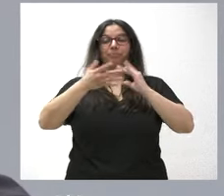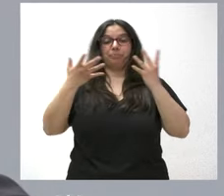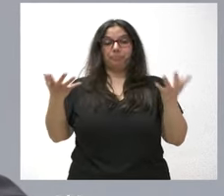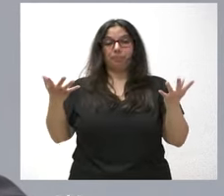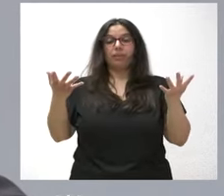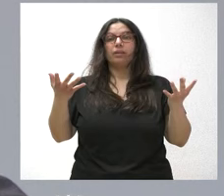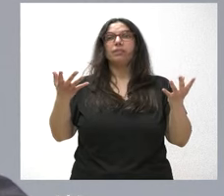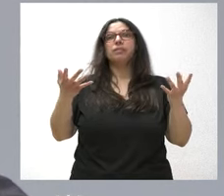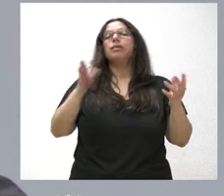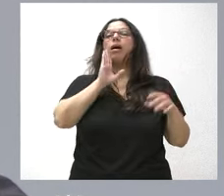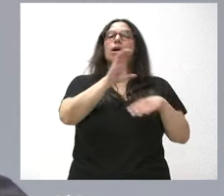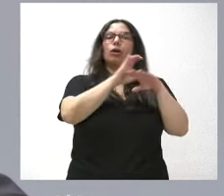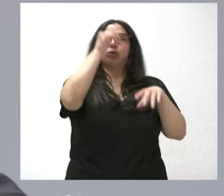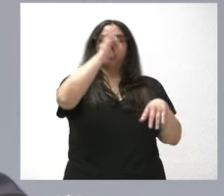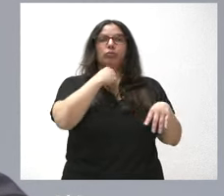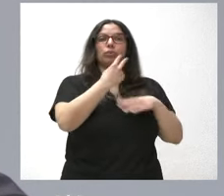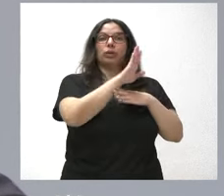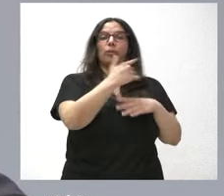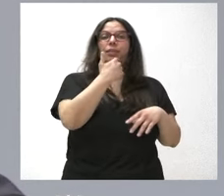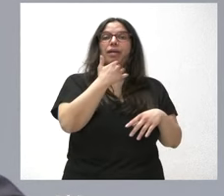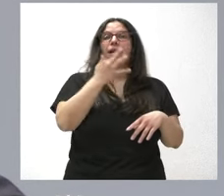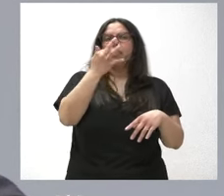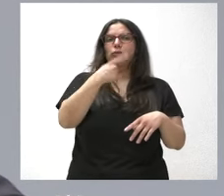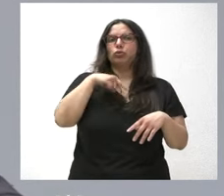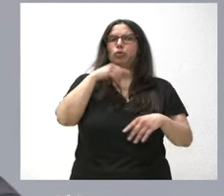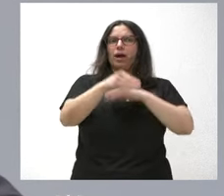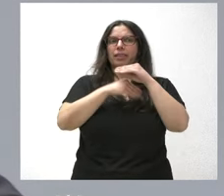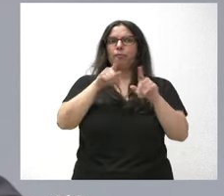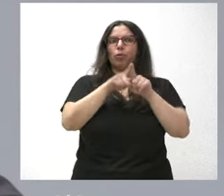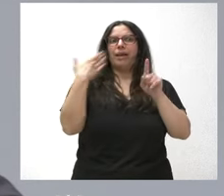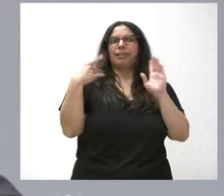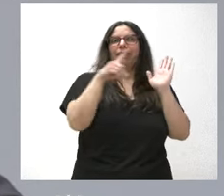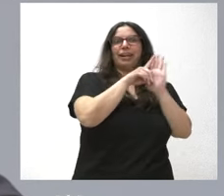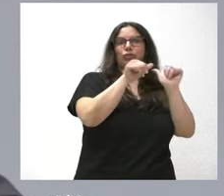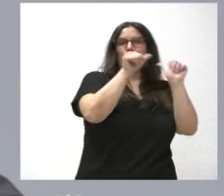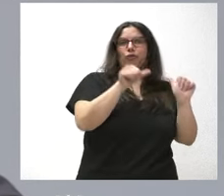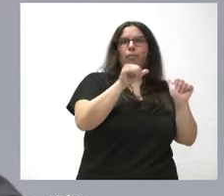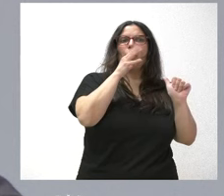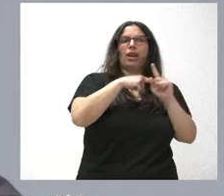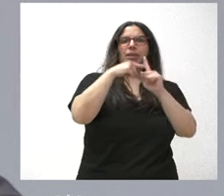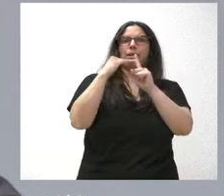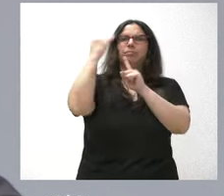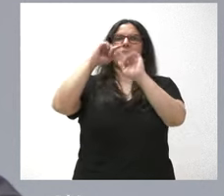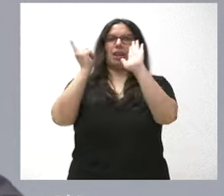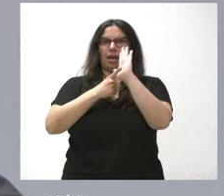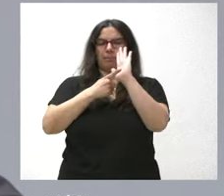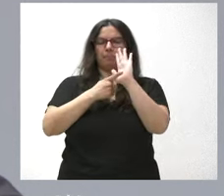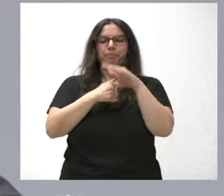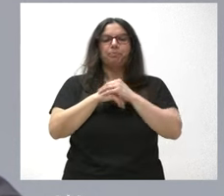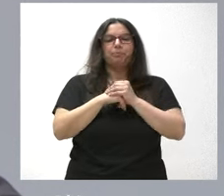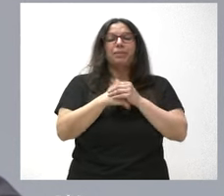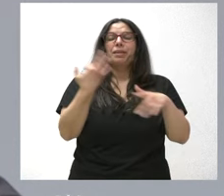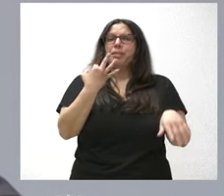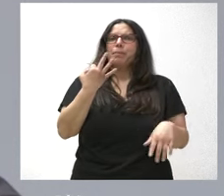Comentaba el consejero portavoz que además lo hacemos con rango legal, la adaptación a esa legislación básica. Debemos mirar